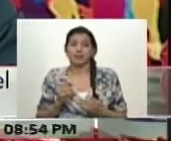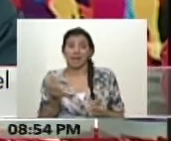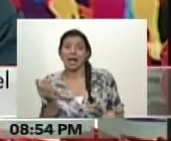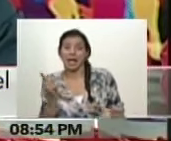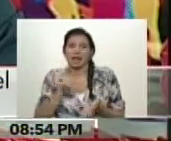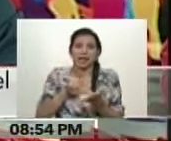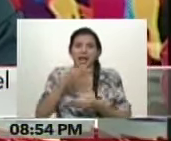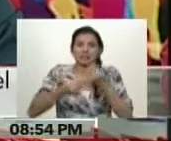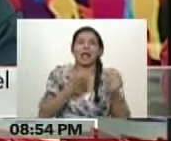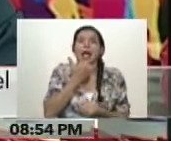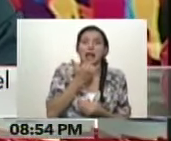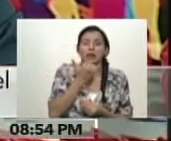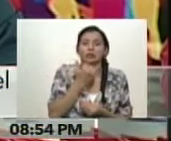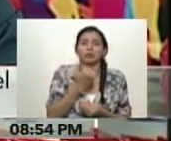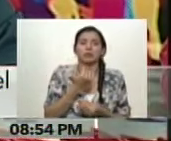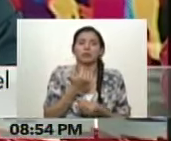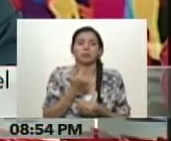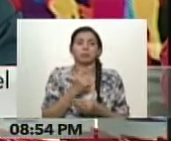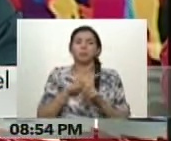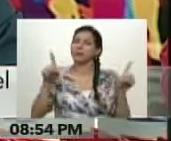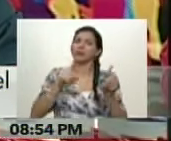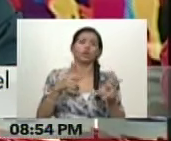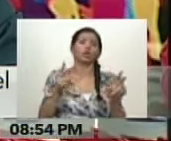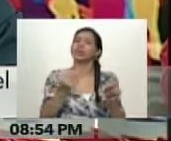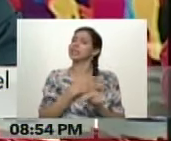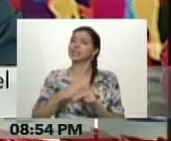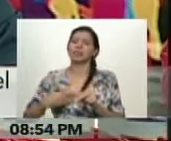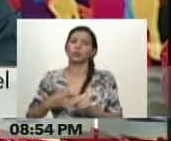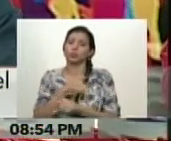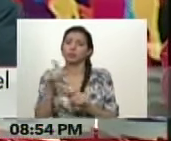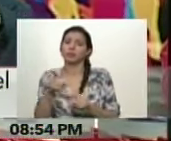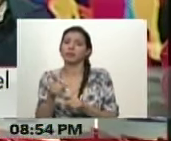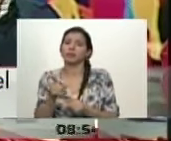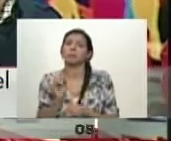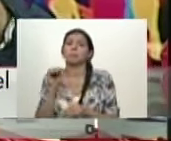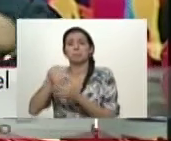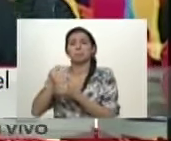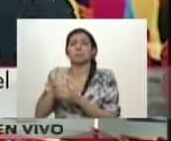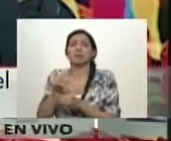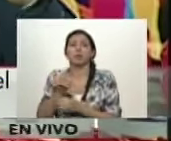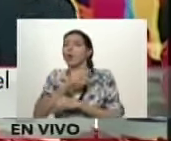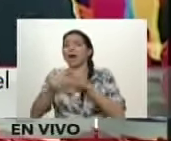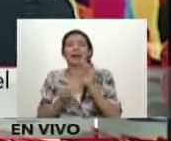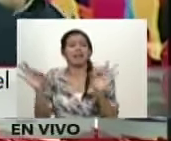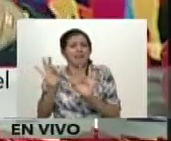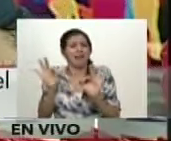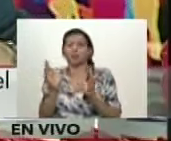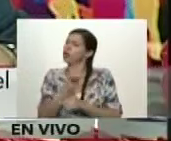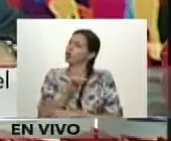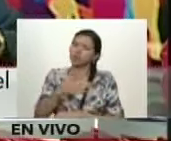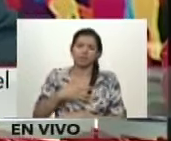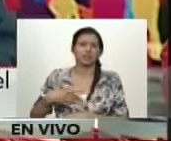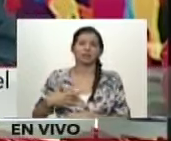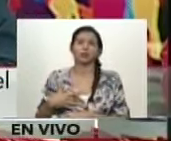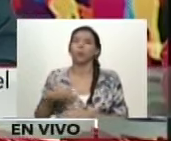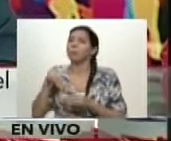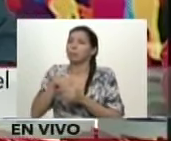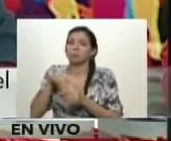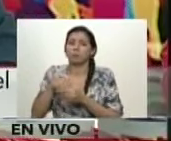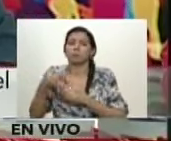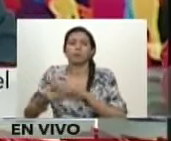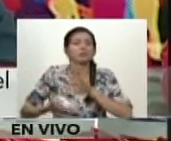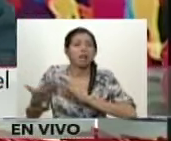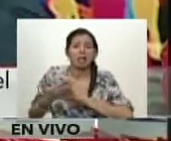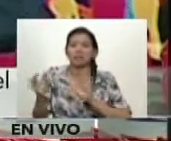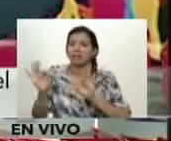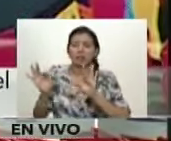por acción, que cometamos errores por omisión o desmovilización, para no decir una palabra que no debo